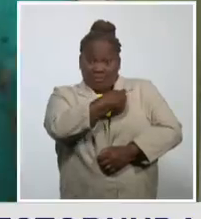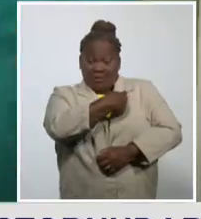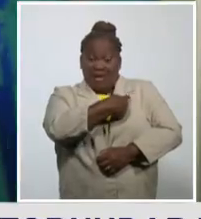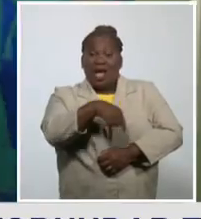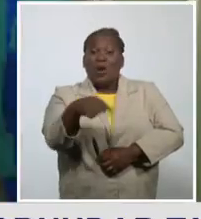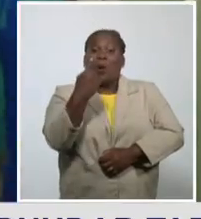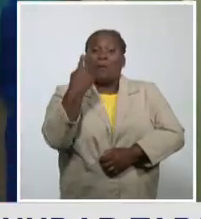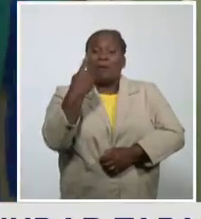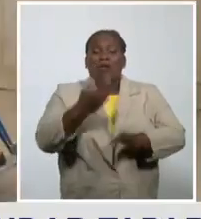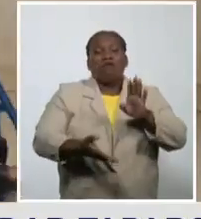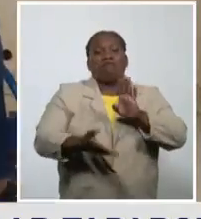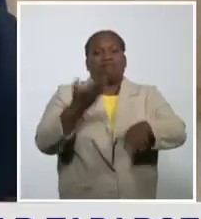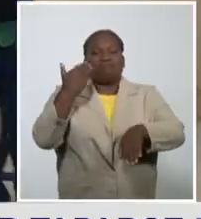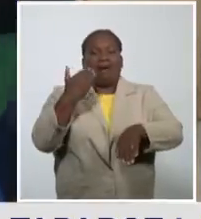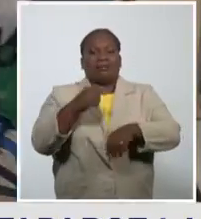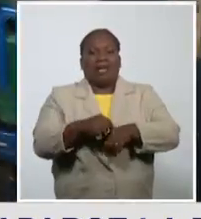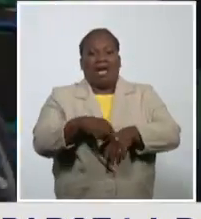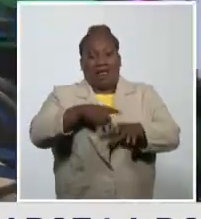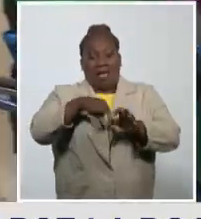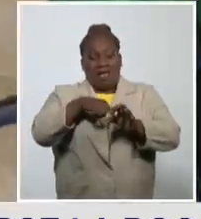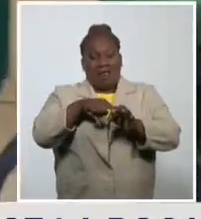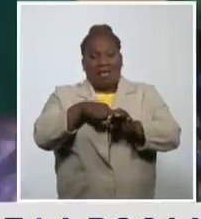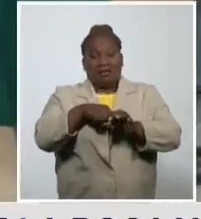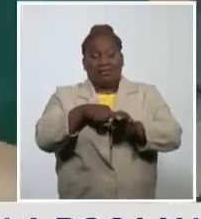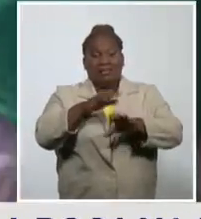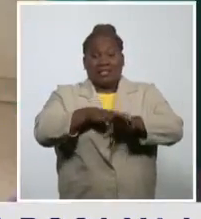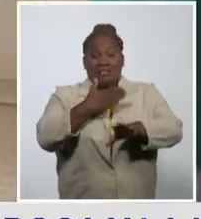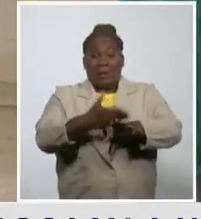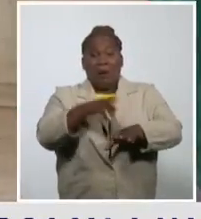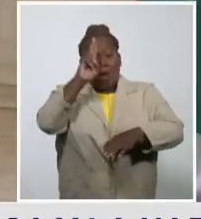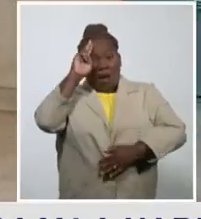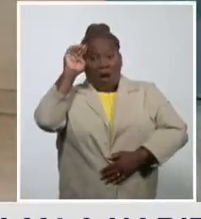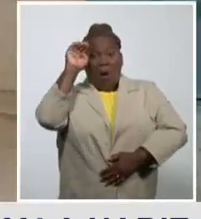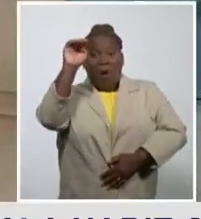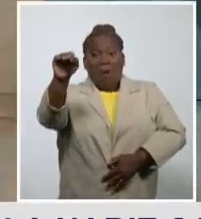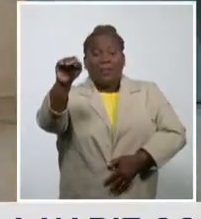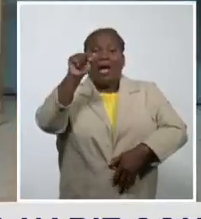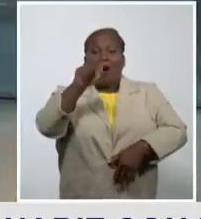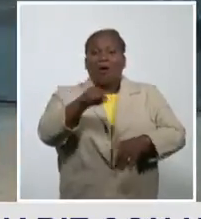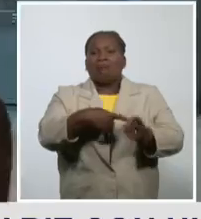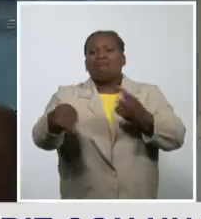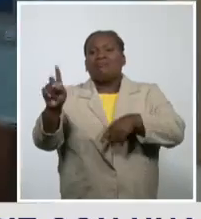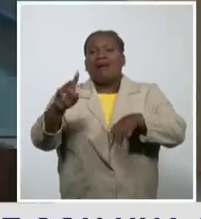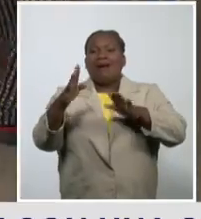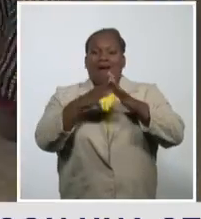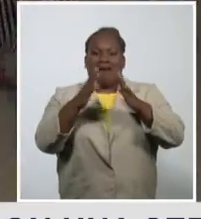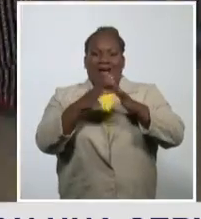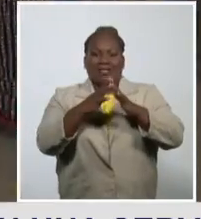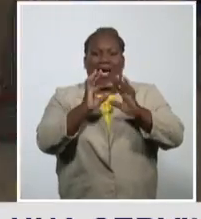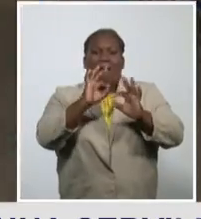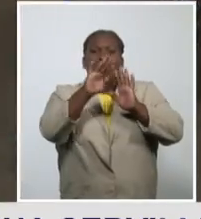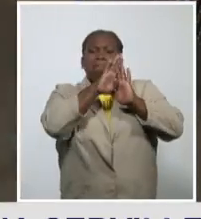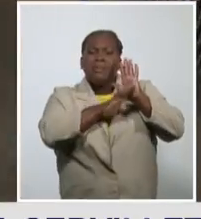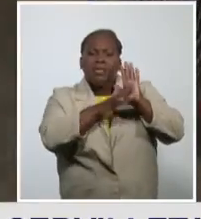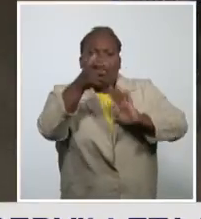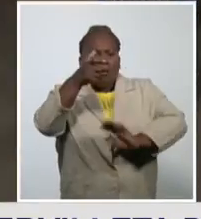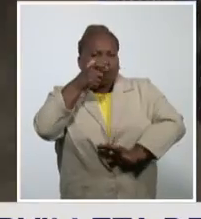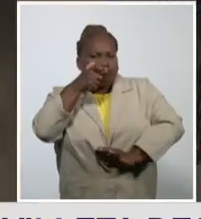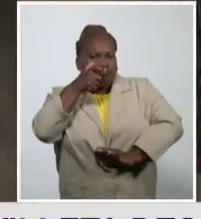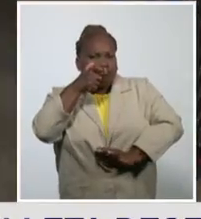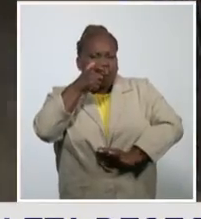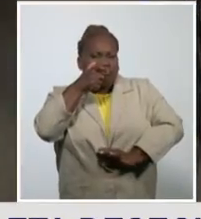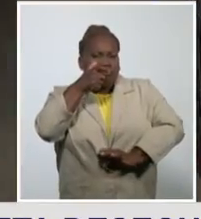terrible pandemia en la Isla de la Juventud. Luego de permanecer hospitalizados, ahora regresan a sus casas bajo estrictas medidas de vigilancia. Sus